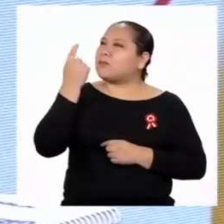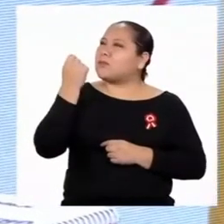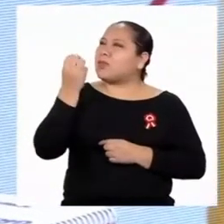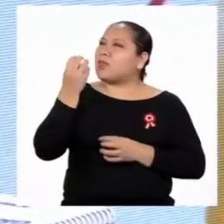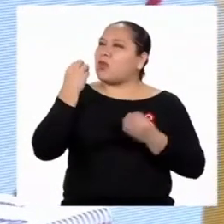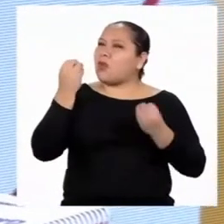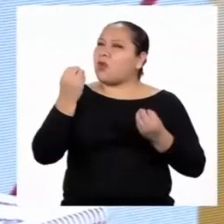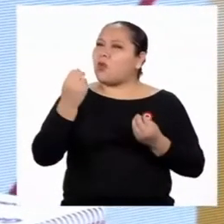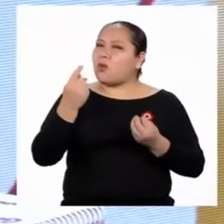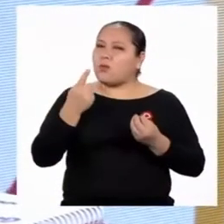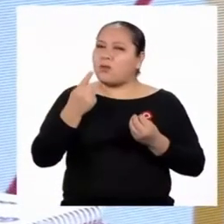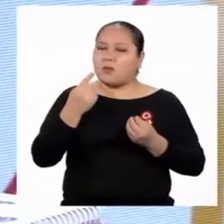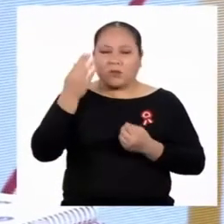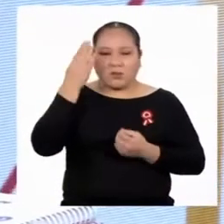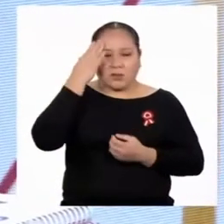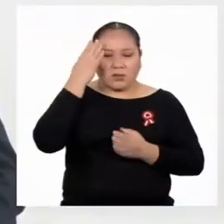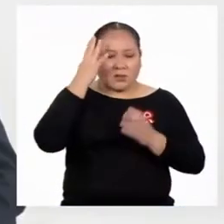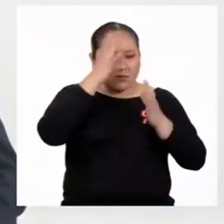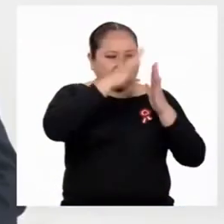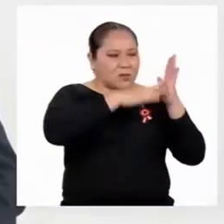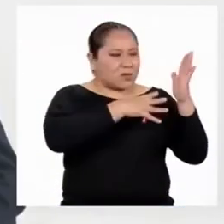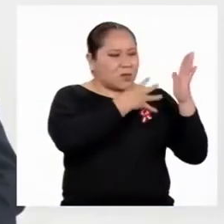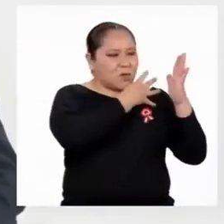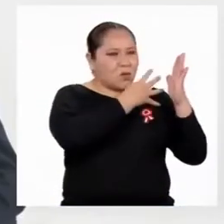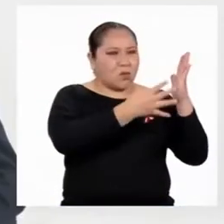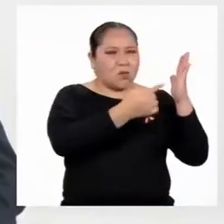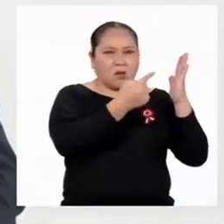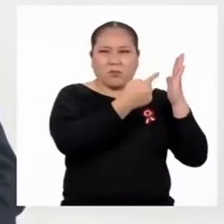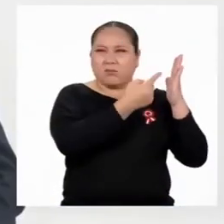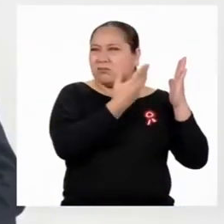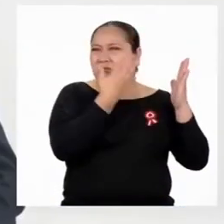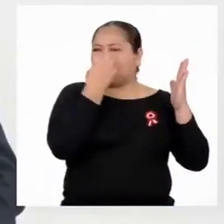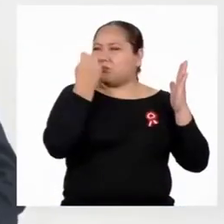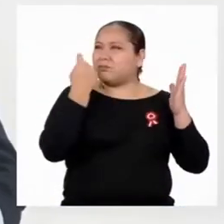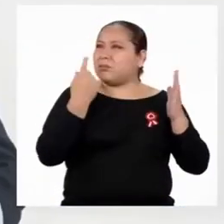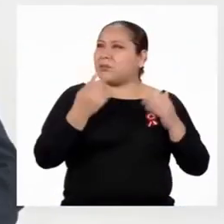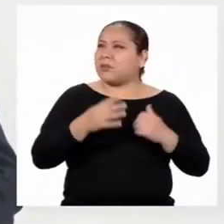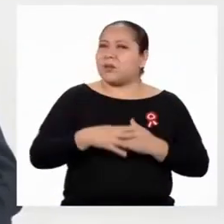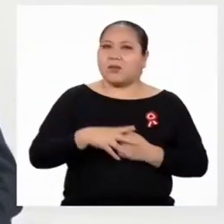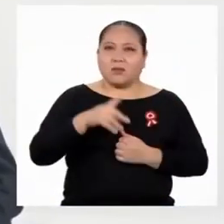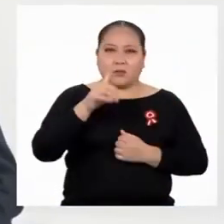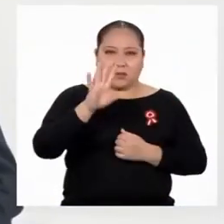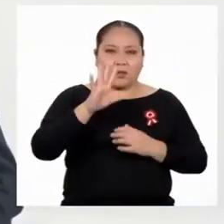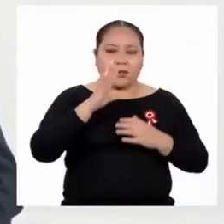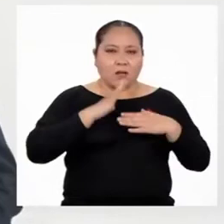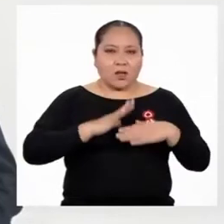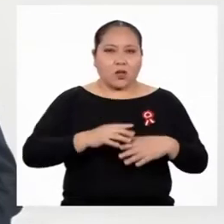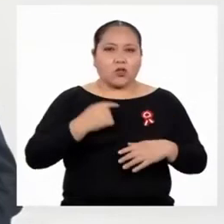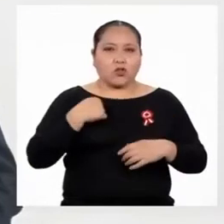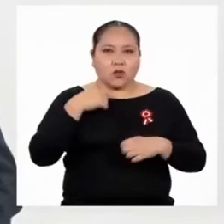cómo se interpreta ese cuadro. No hay problema. Les voy a